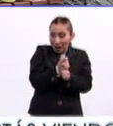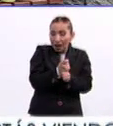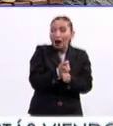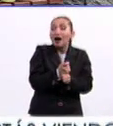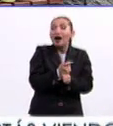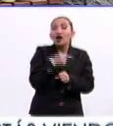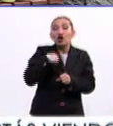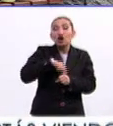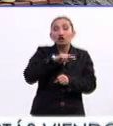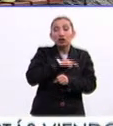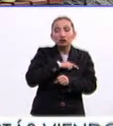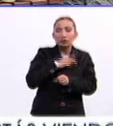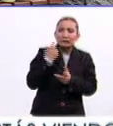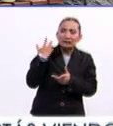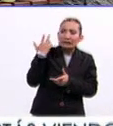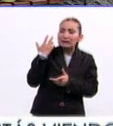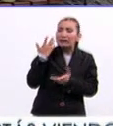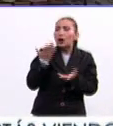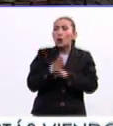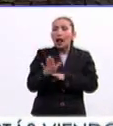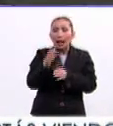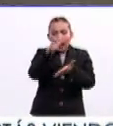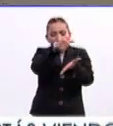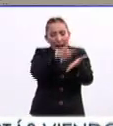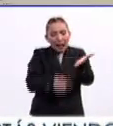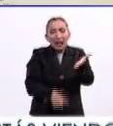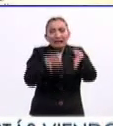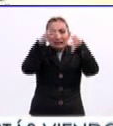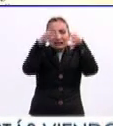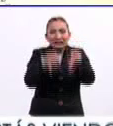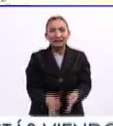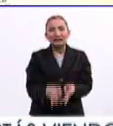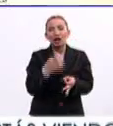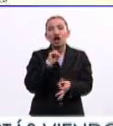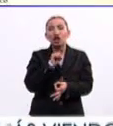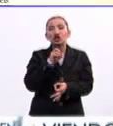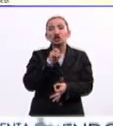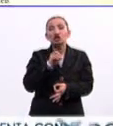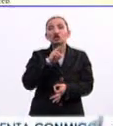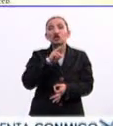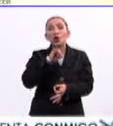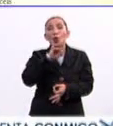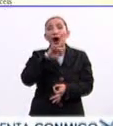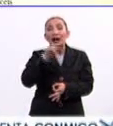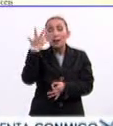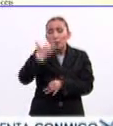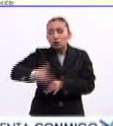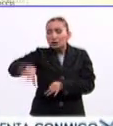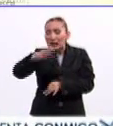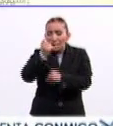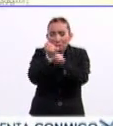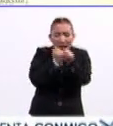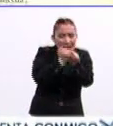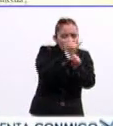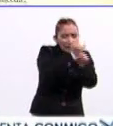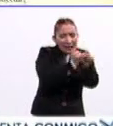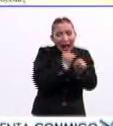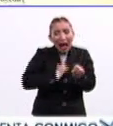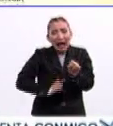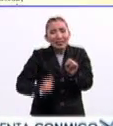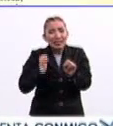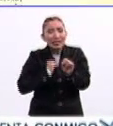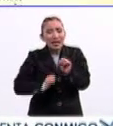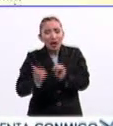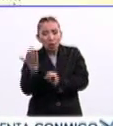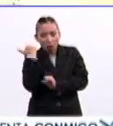preocupemos por el texto de Sor Juana, que vayamos a los documentos antiguos, que vayamos a las ediciones antiguas, que las